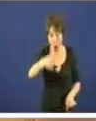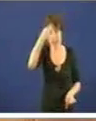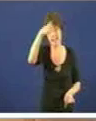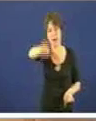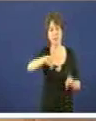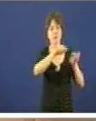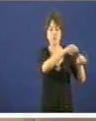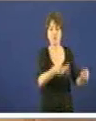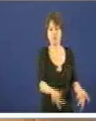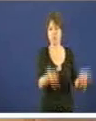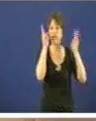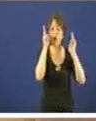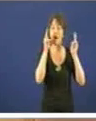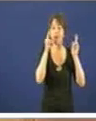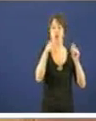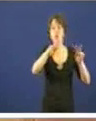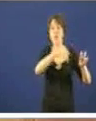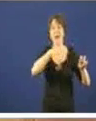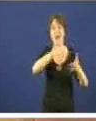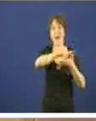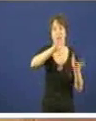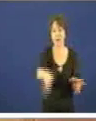vostede autorizou a conversión de Nova Caixa Galicia en banco